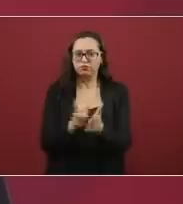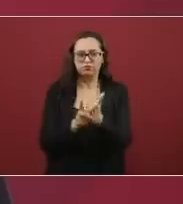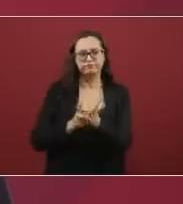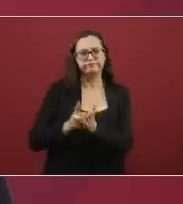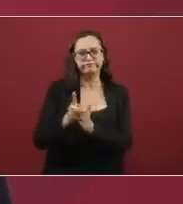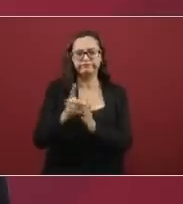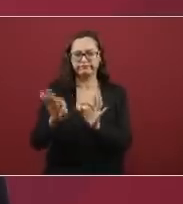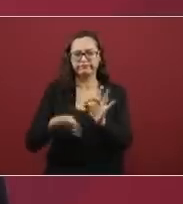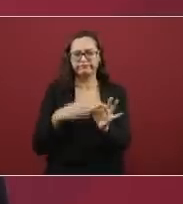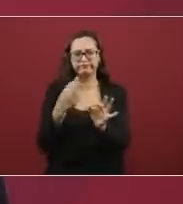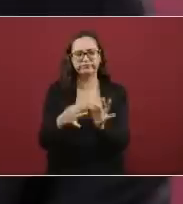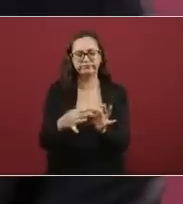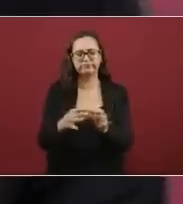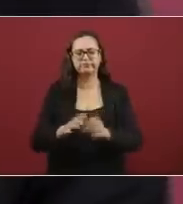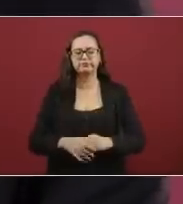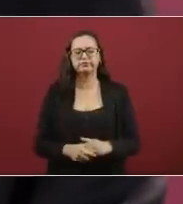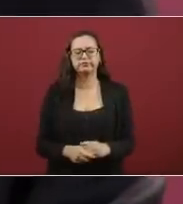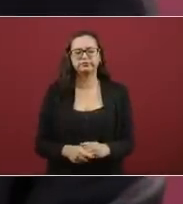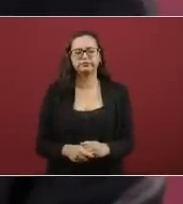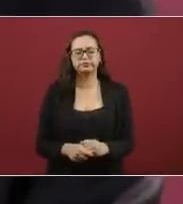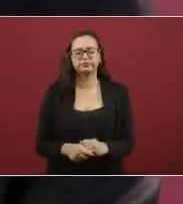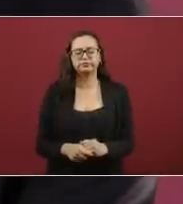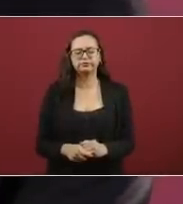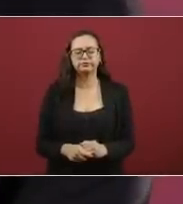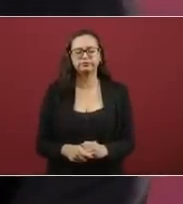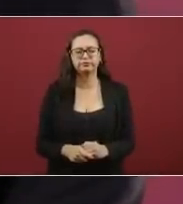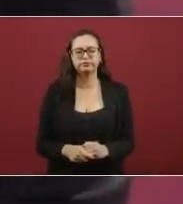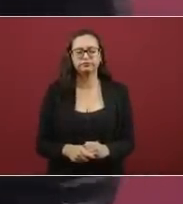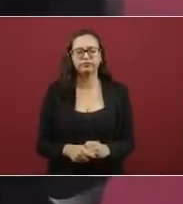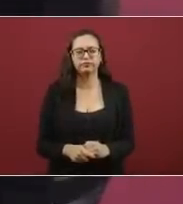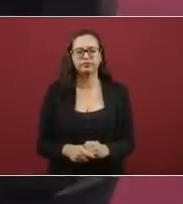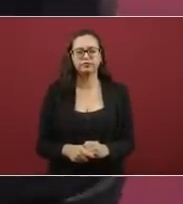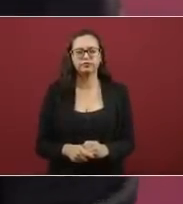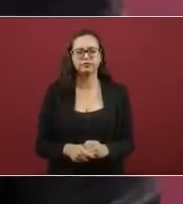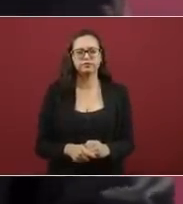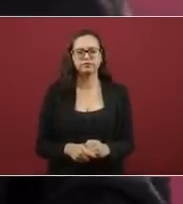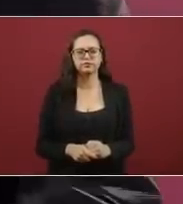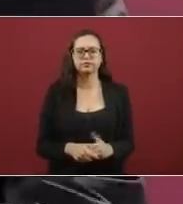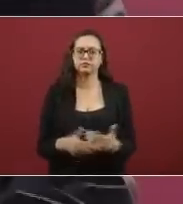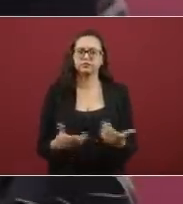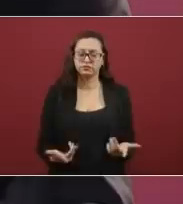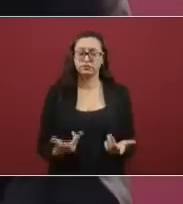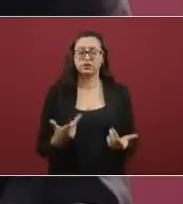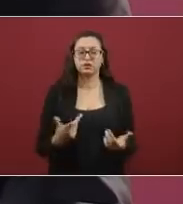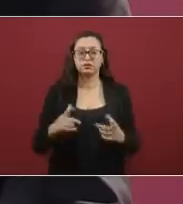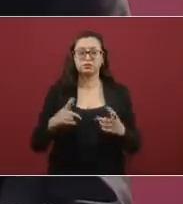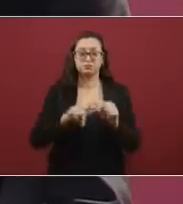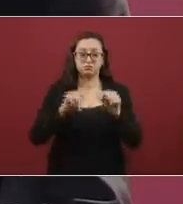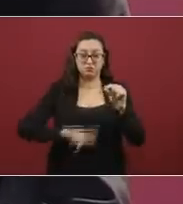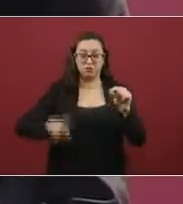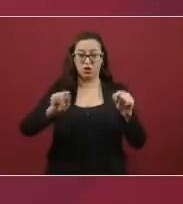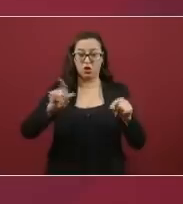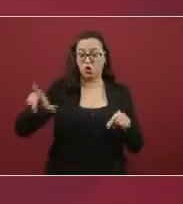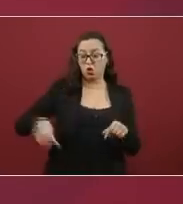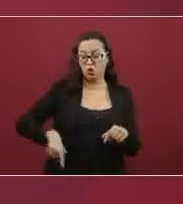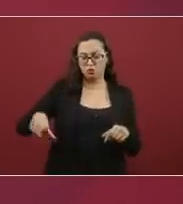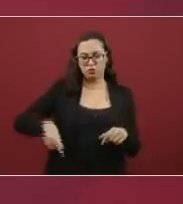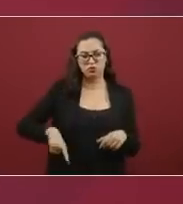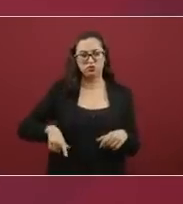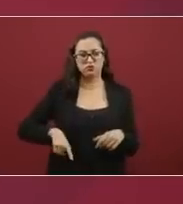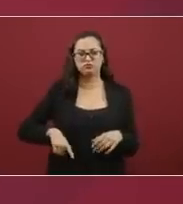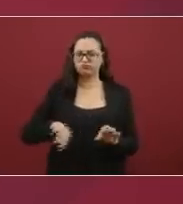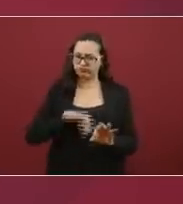y que el Estado tenga que garantizar la educación pública, gratuita, de